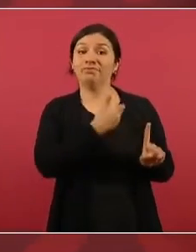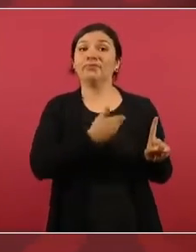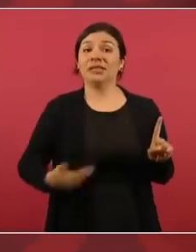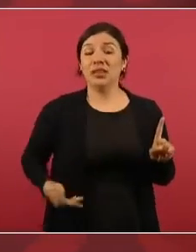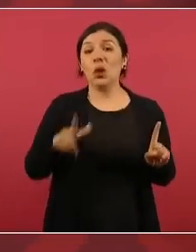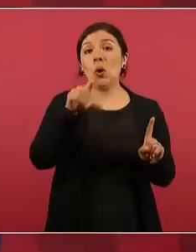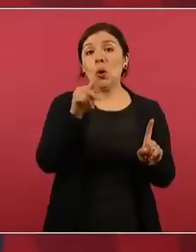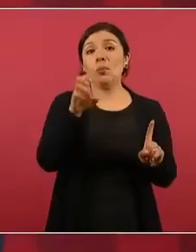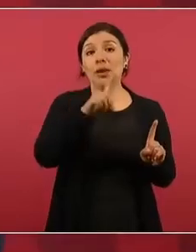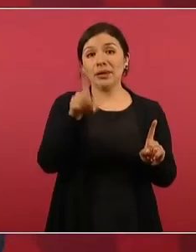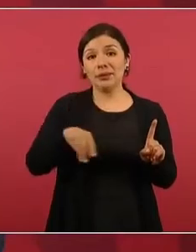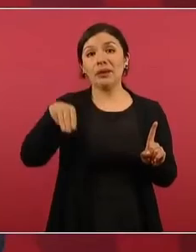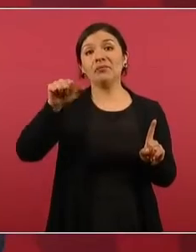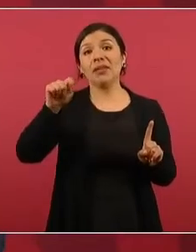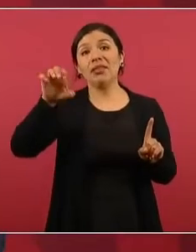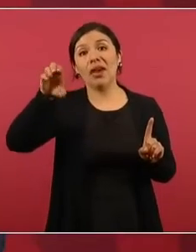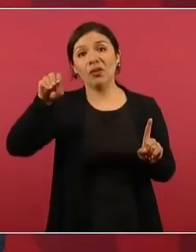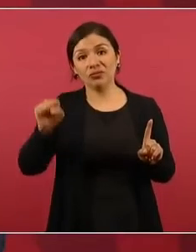López Mateos.